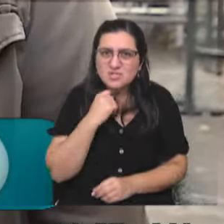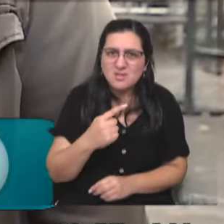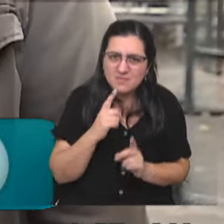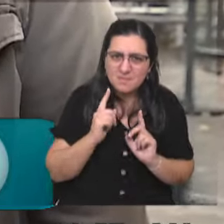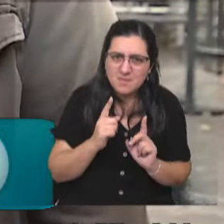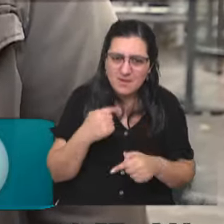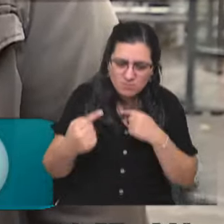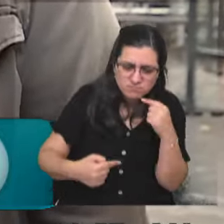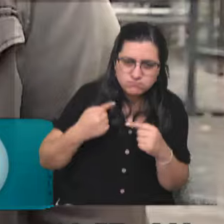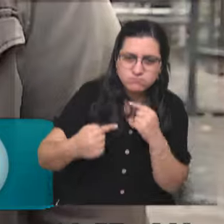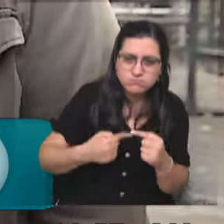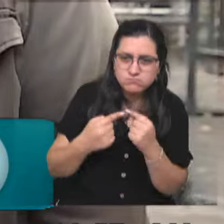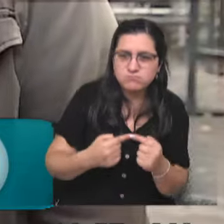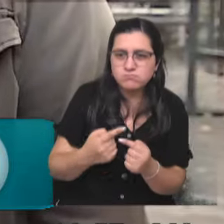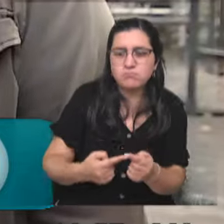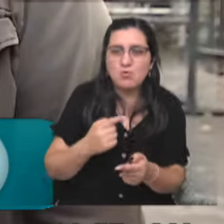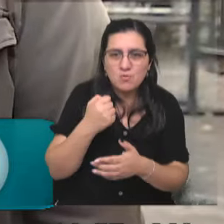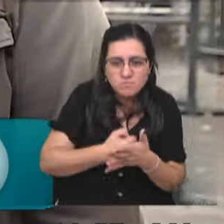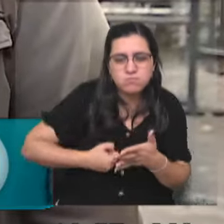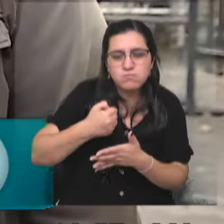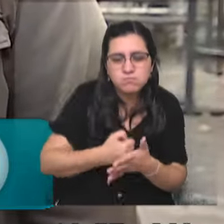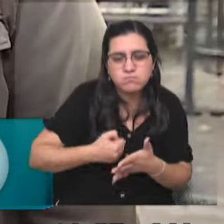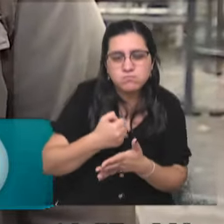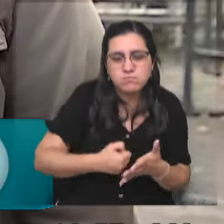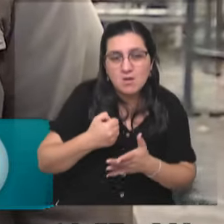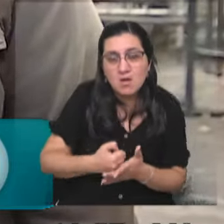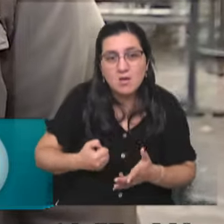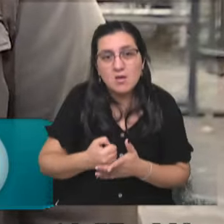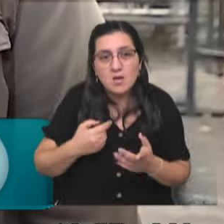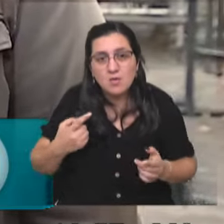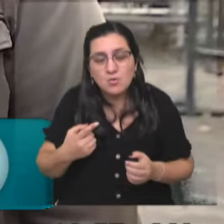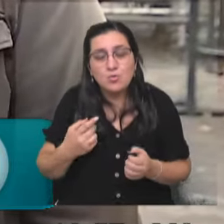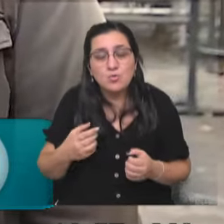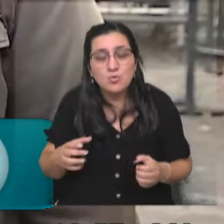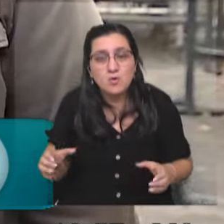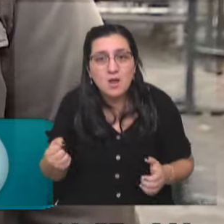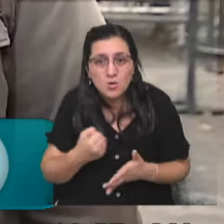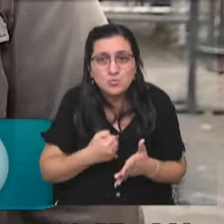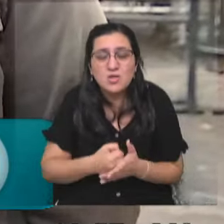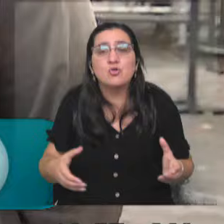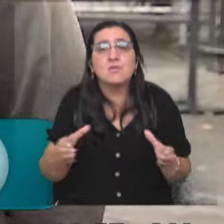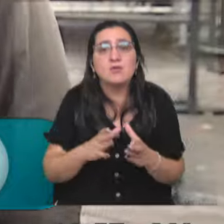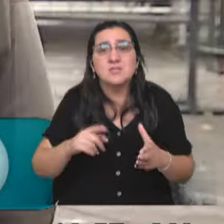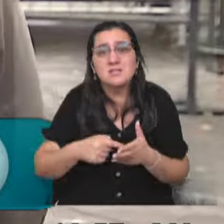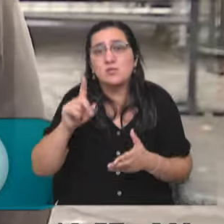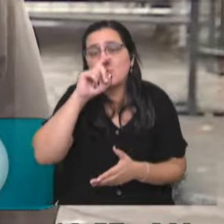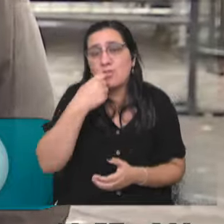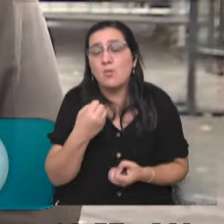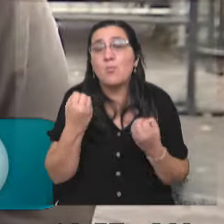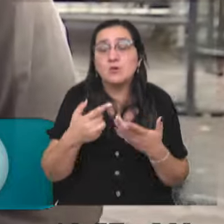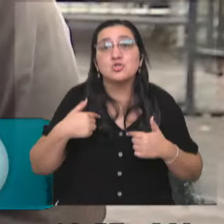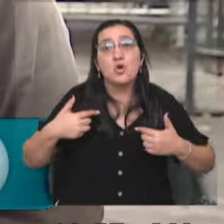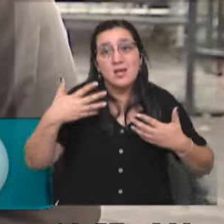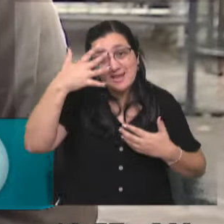también para seguir en esas viejas reivindicaciones, en el encuentro de los trabajadores una vez más aquí en el centro de Montevideo? Yo creo que el